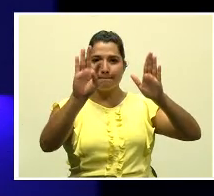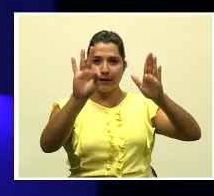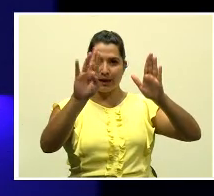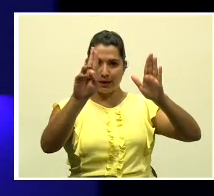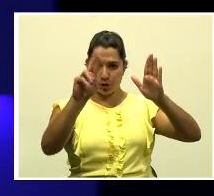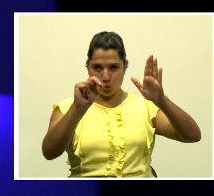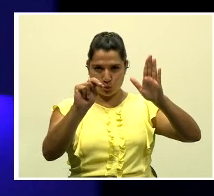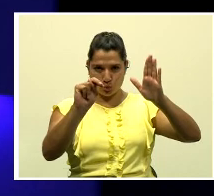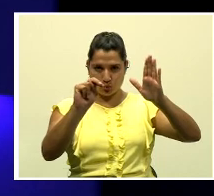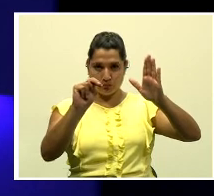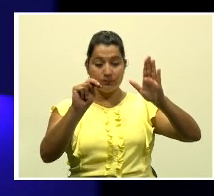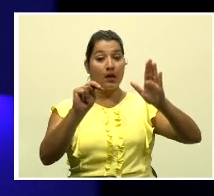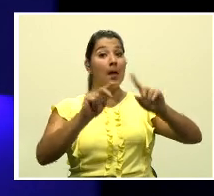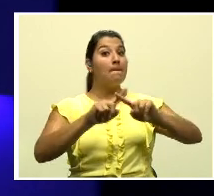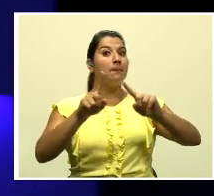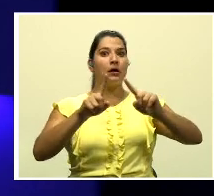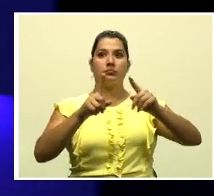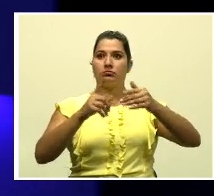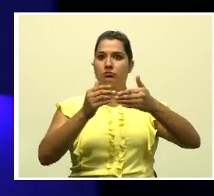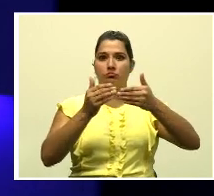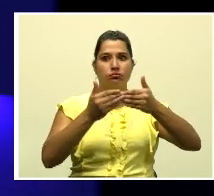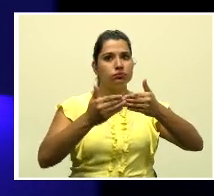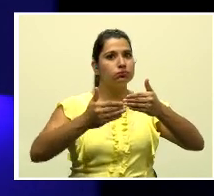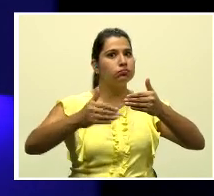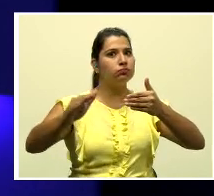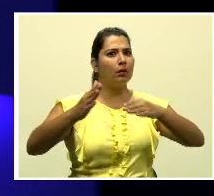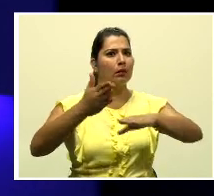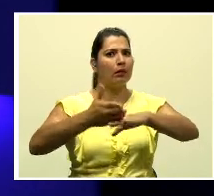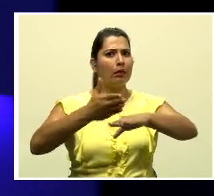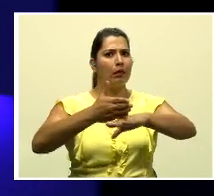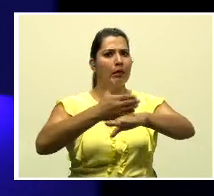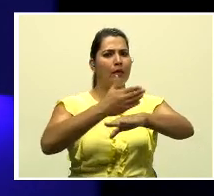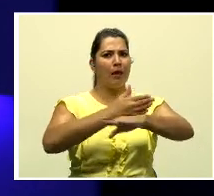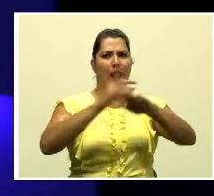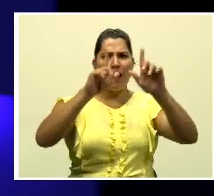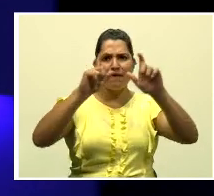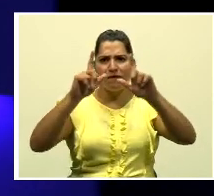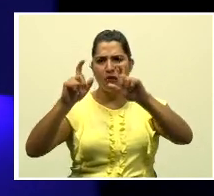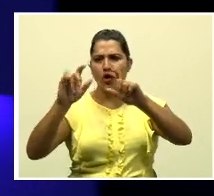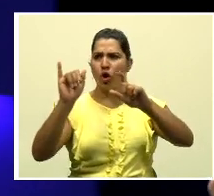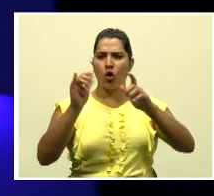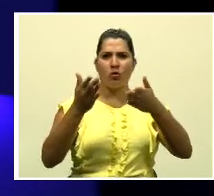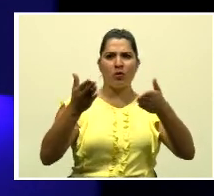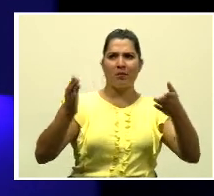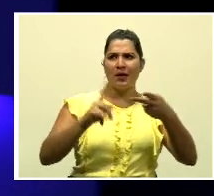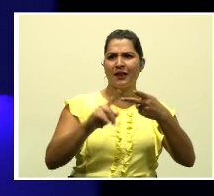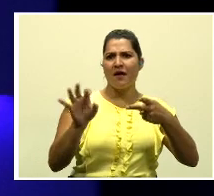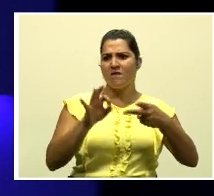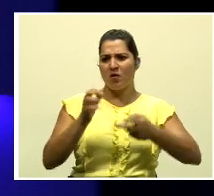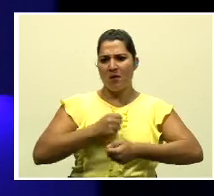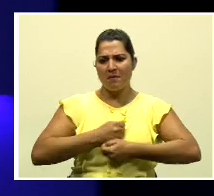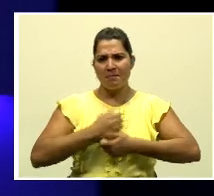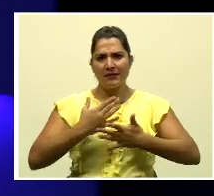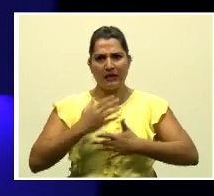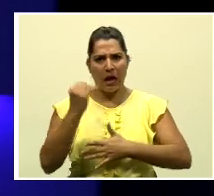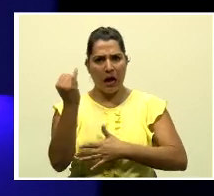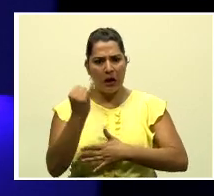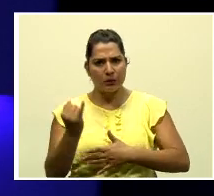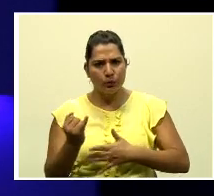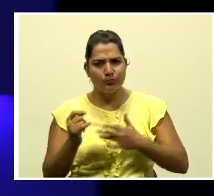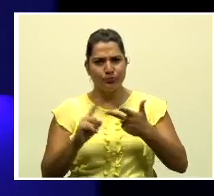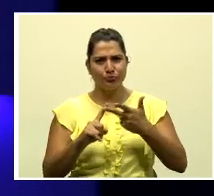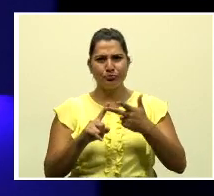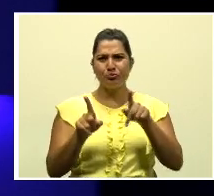la fotografía no paró de crecer como herramienta, como expresión artística y en los últimos años